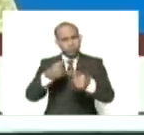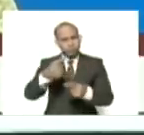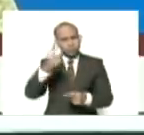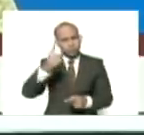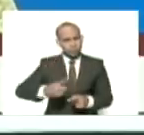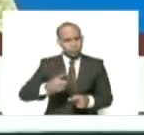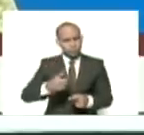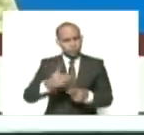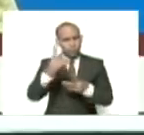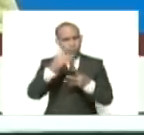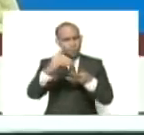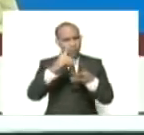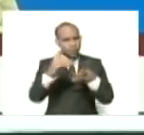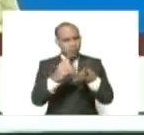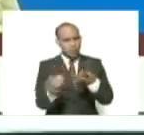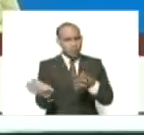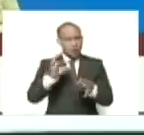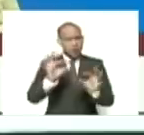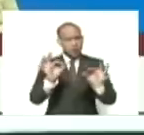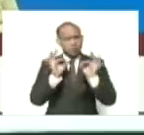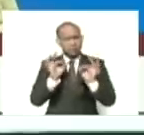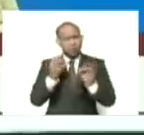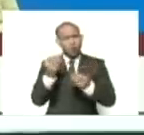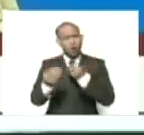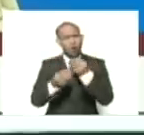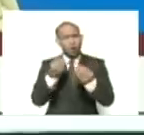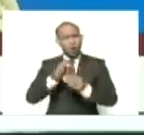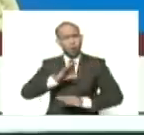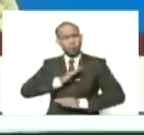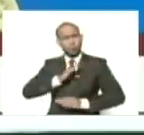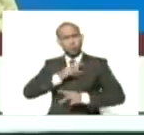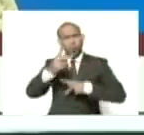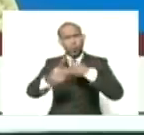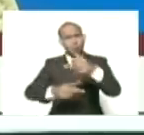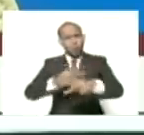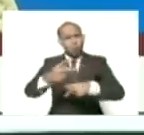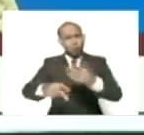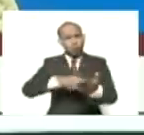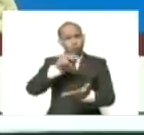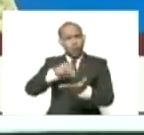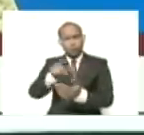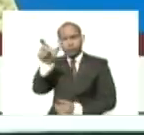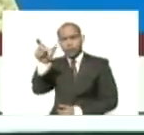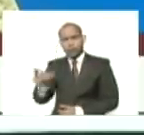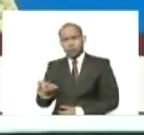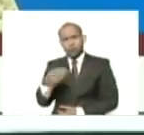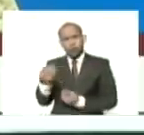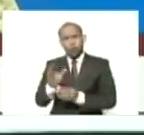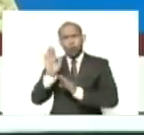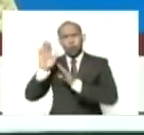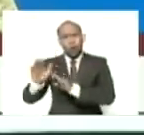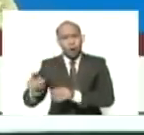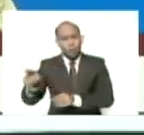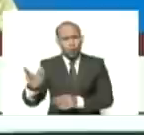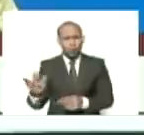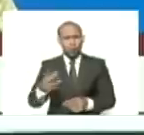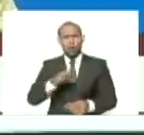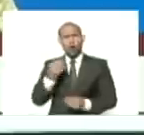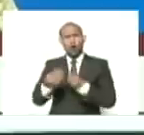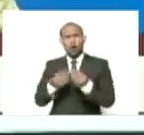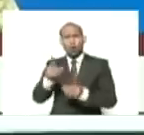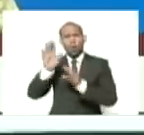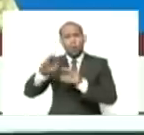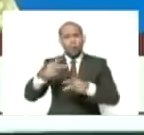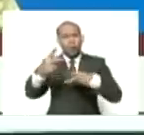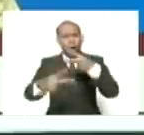más específica, cómo favorecemos al productor nacional, cómo favorecemos a los productos hechos con